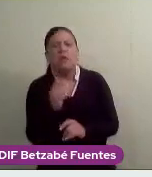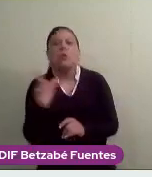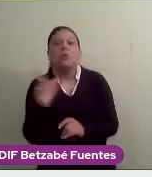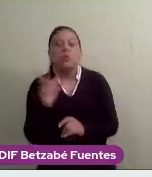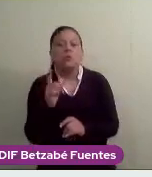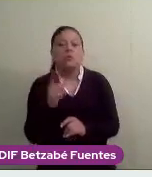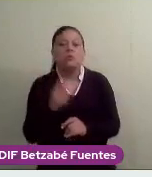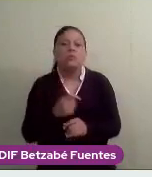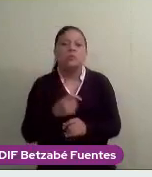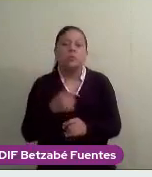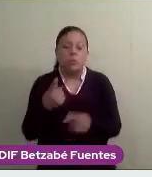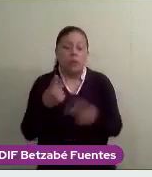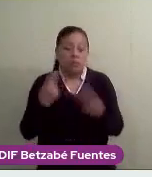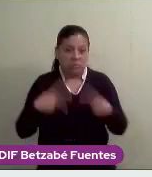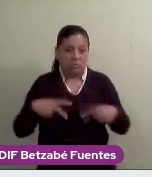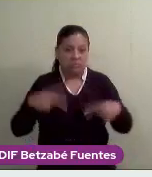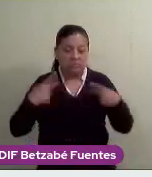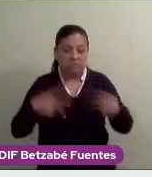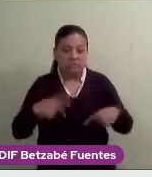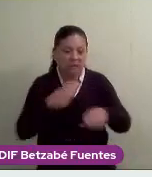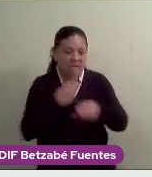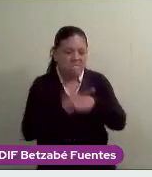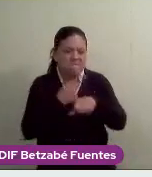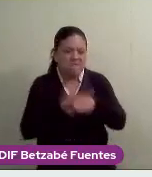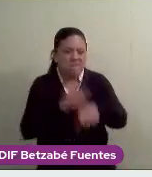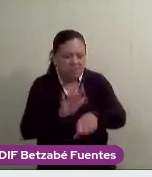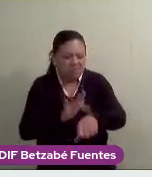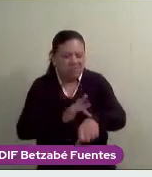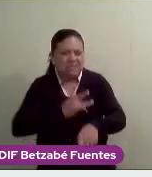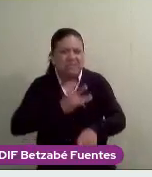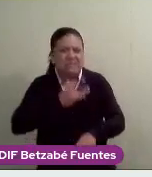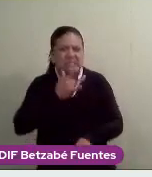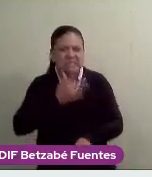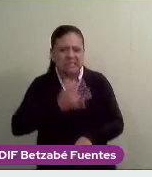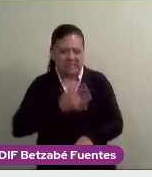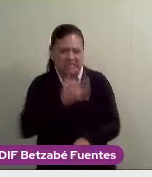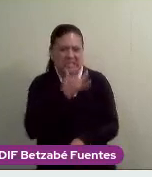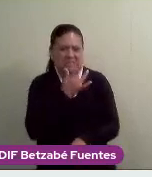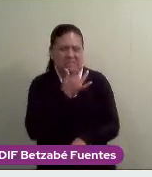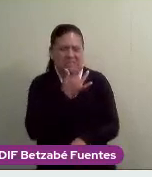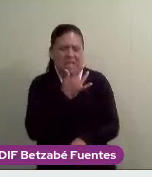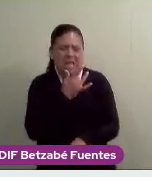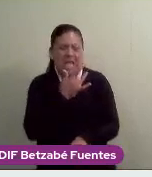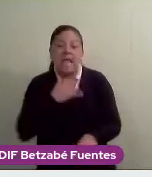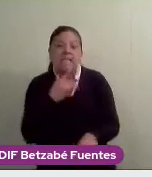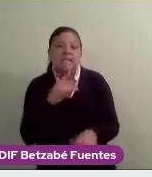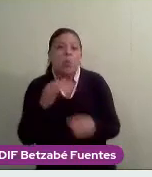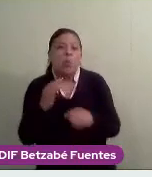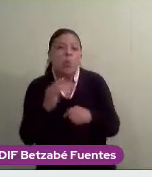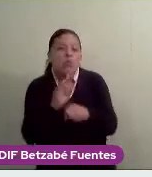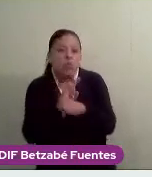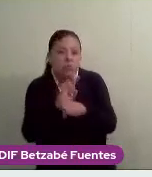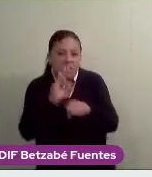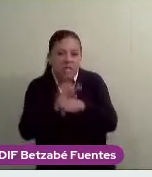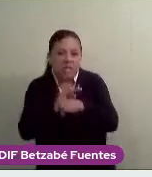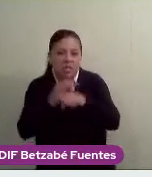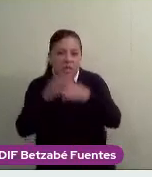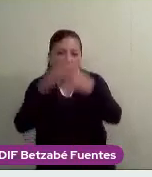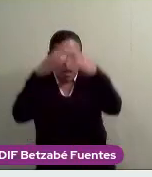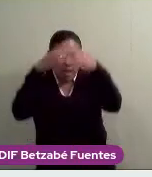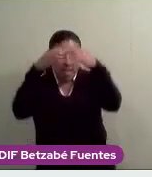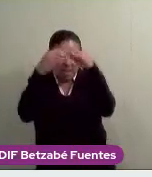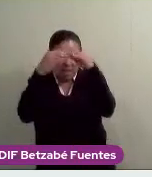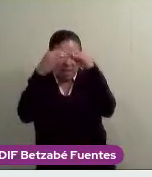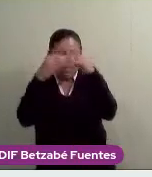una somatización, pues por lo menos está protegiendo la mente de una manera, ¿no? Está reaccionando el cuerpo de alguna manera. No es lo más sano,